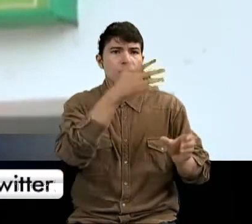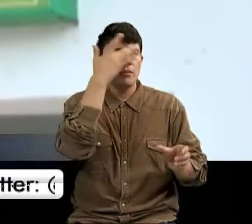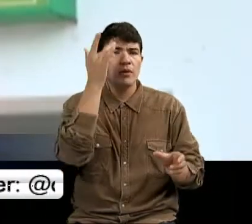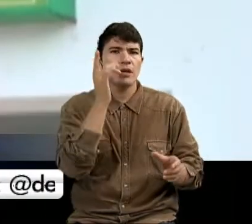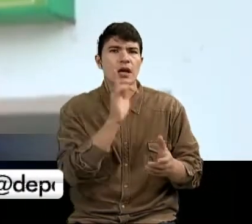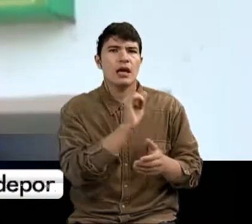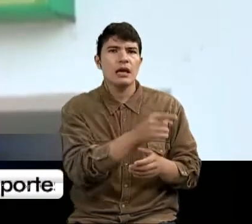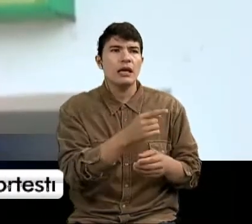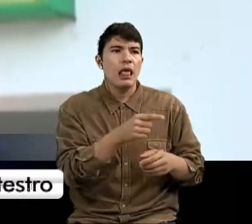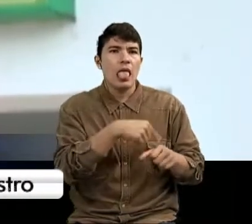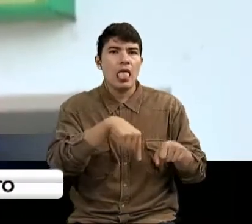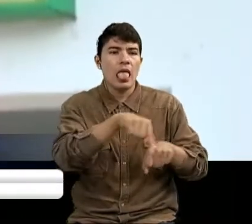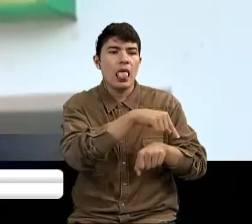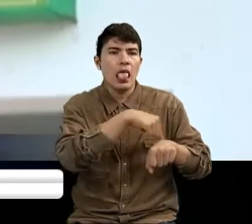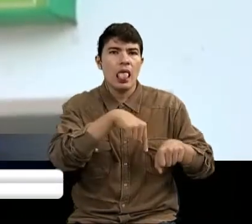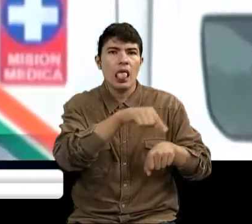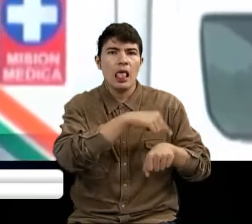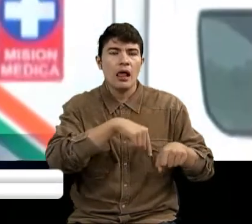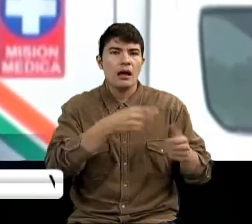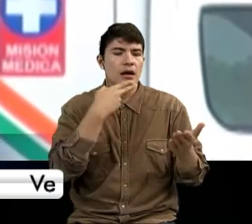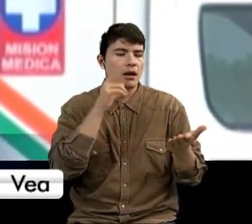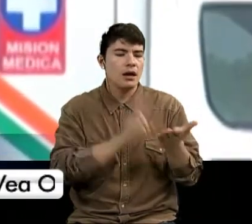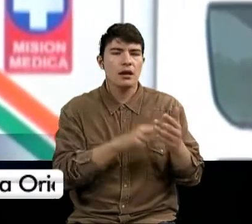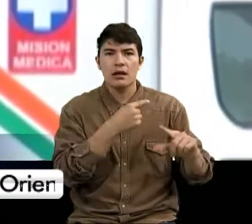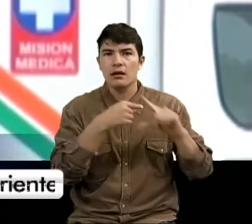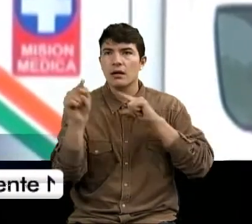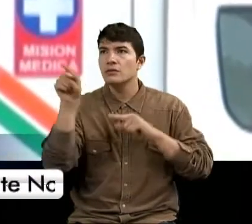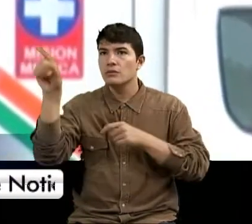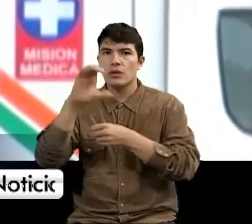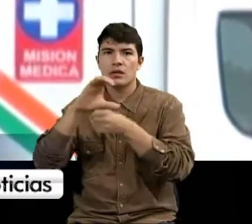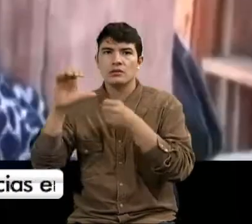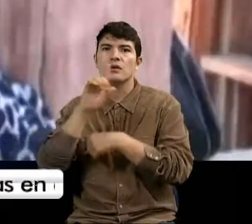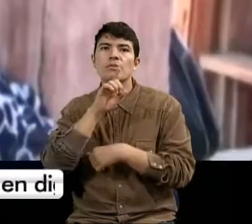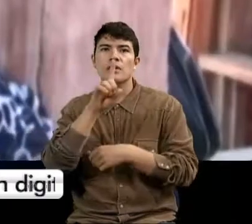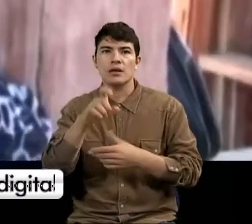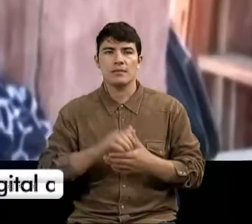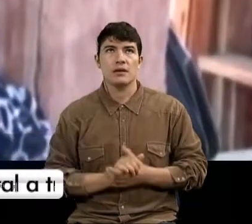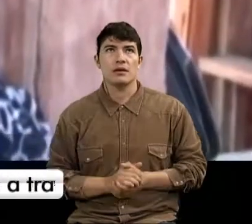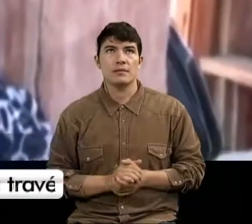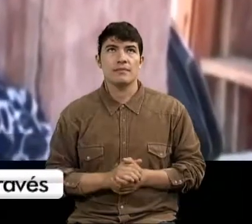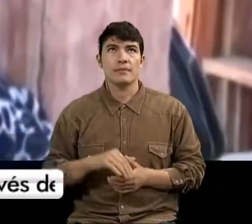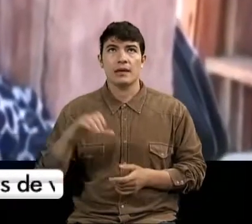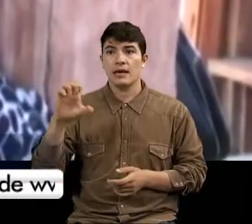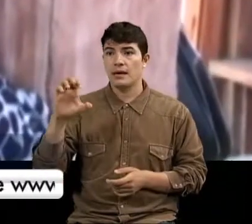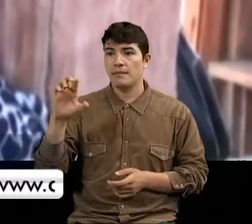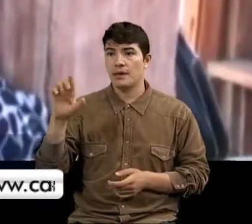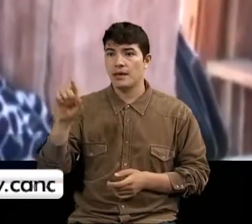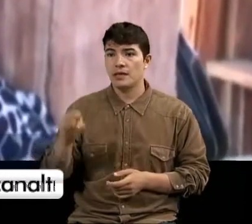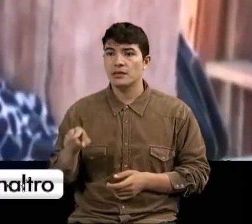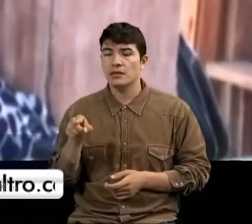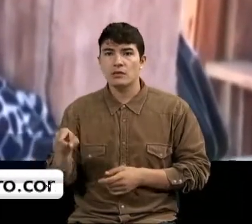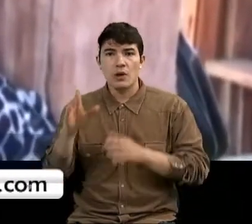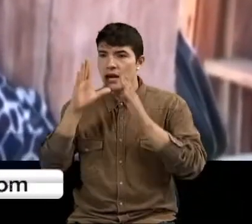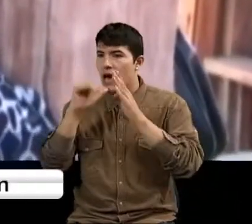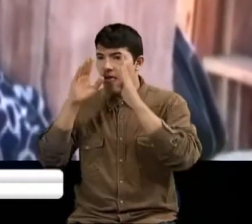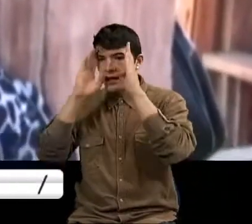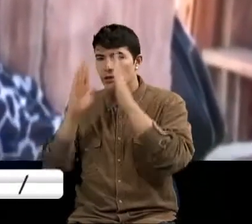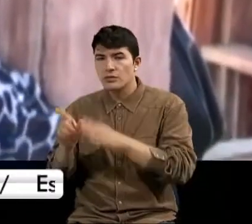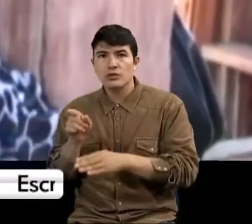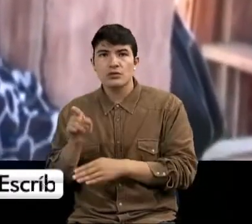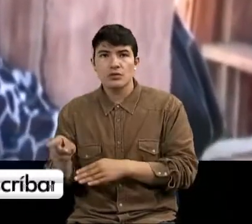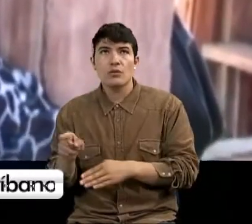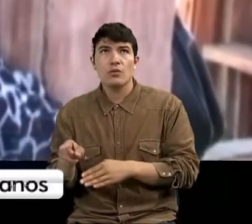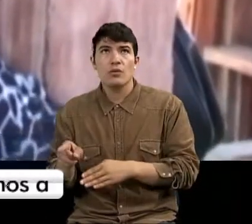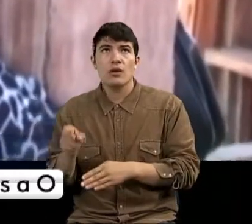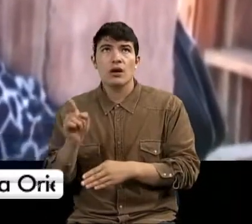a la presunta demora en la autorización para su remisión a la ciudad de bucaramanga la dps que lo he descuido al ver ríos fue